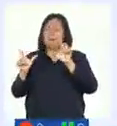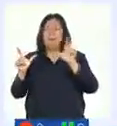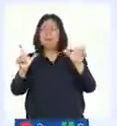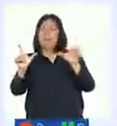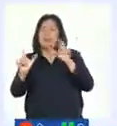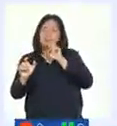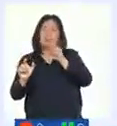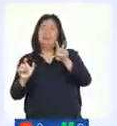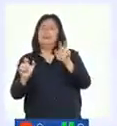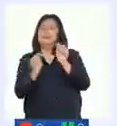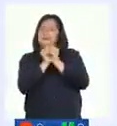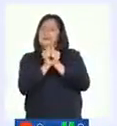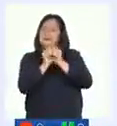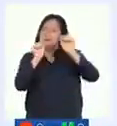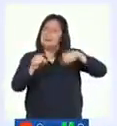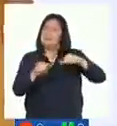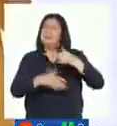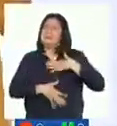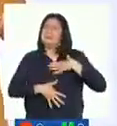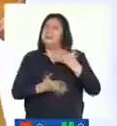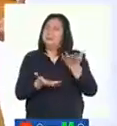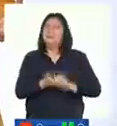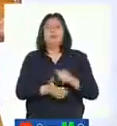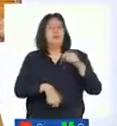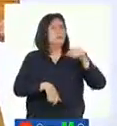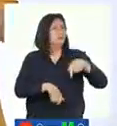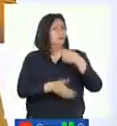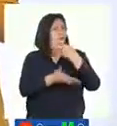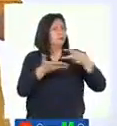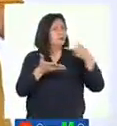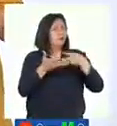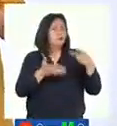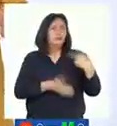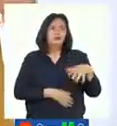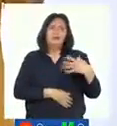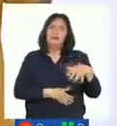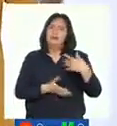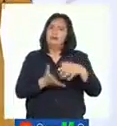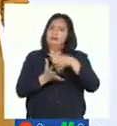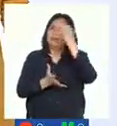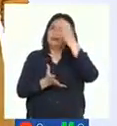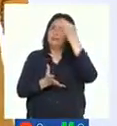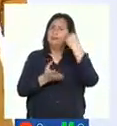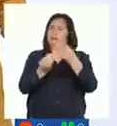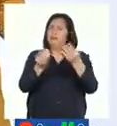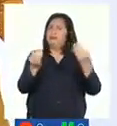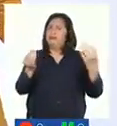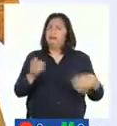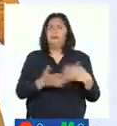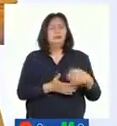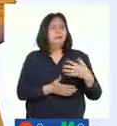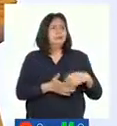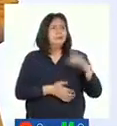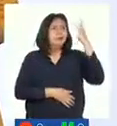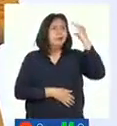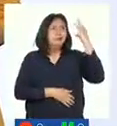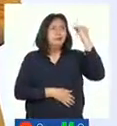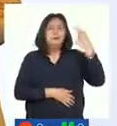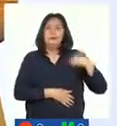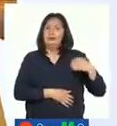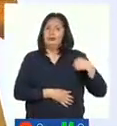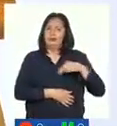Aprender juntos siempre es más divertido. Durante estas 2 semanas estamos aprendiendo mucho sobre nuestras